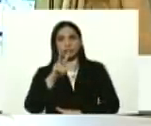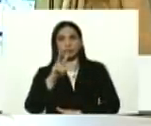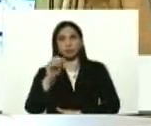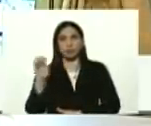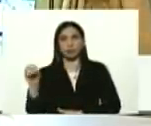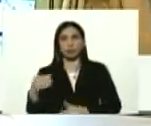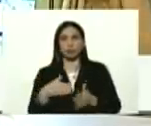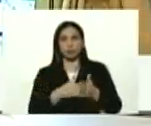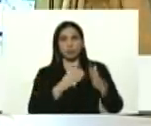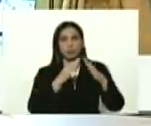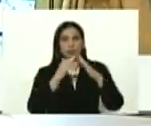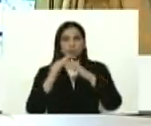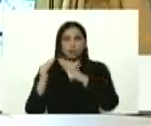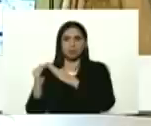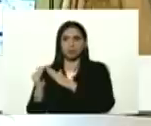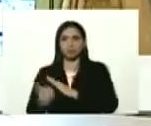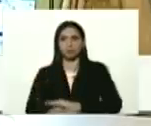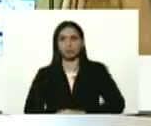6.200.000 hogares.